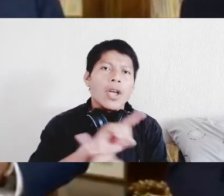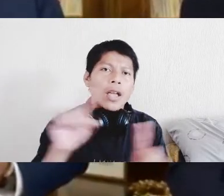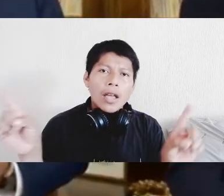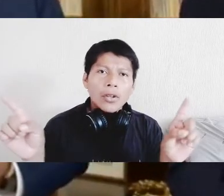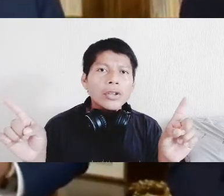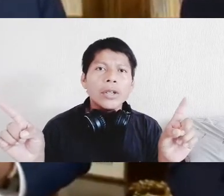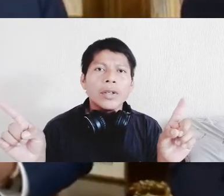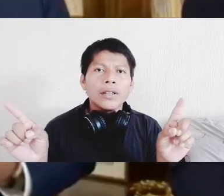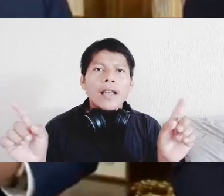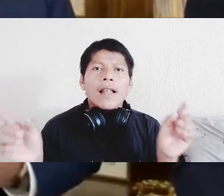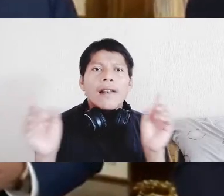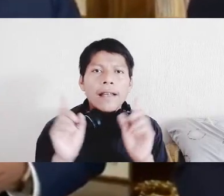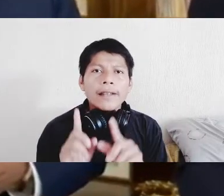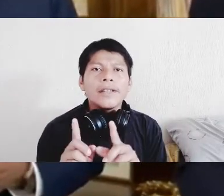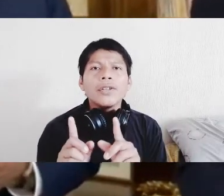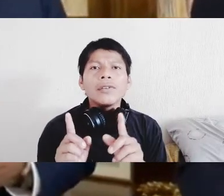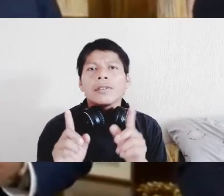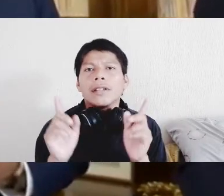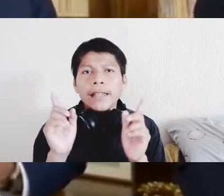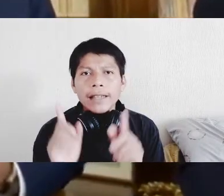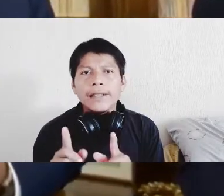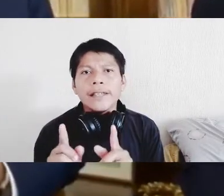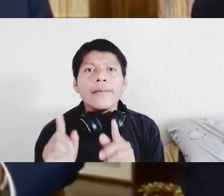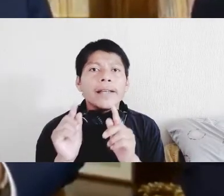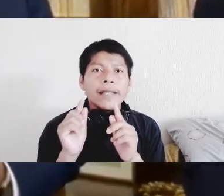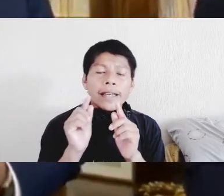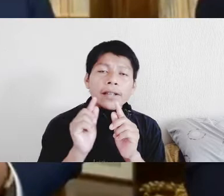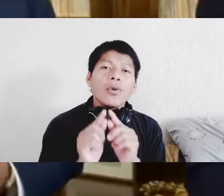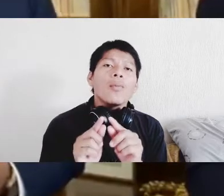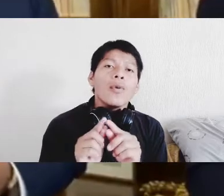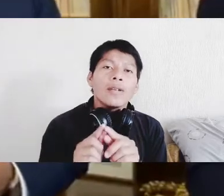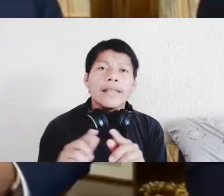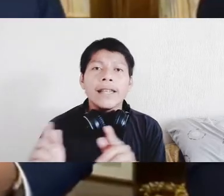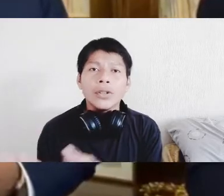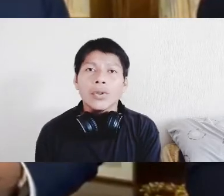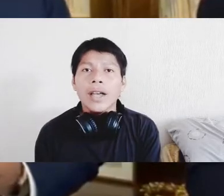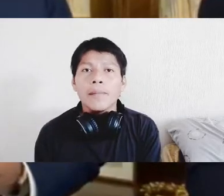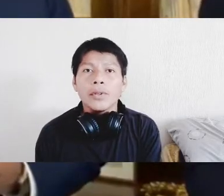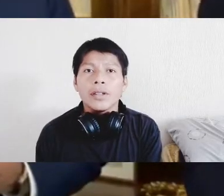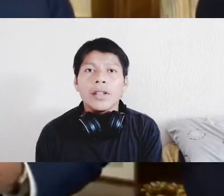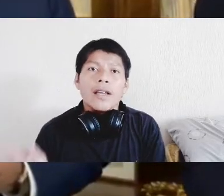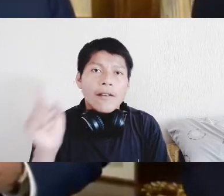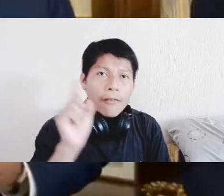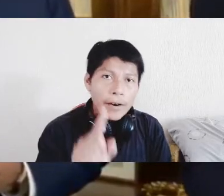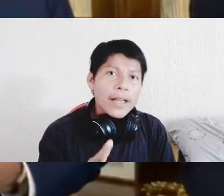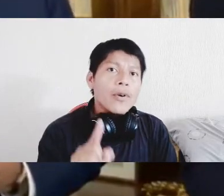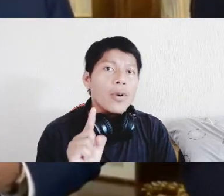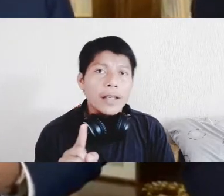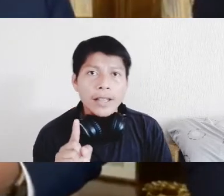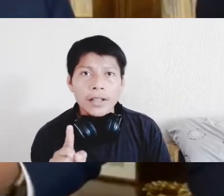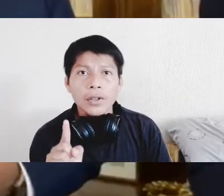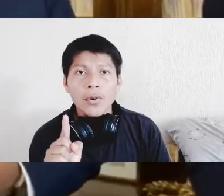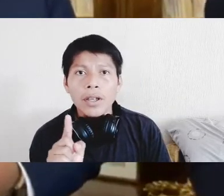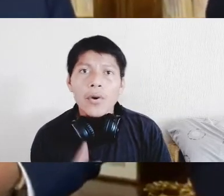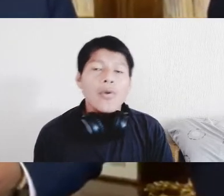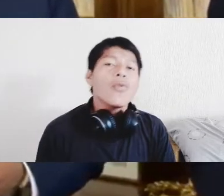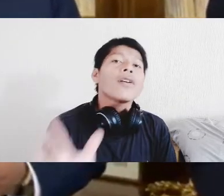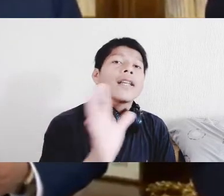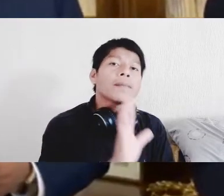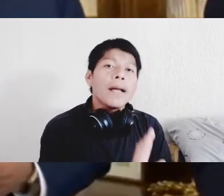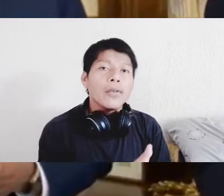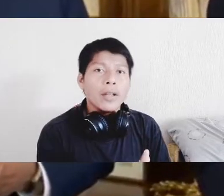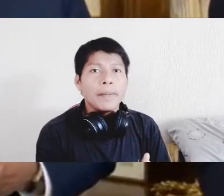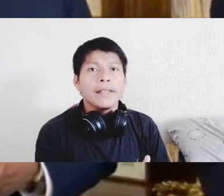Gobernación. No, señores, la decisión y la iniciativa quien tomó de hacer estos cambios fue Olga Sánchez Cordero,